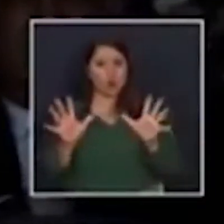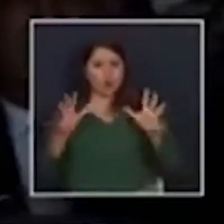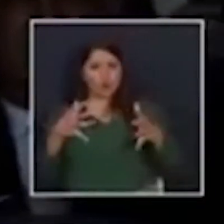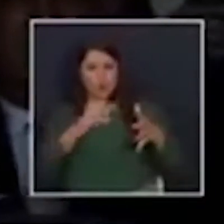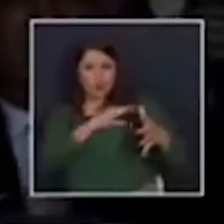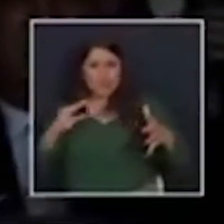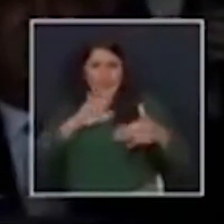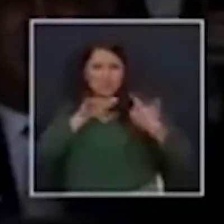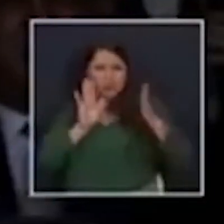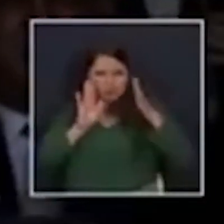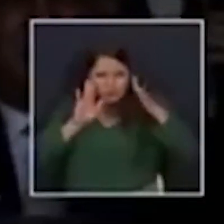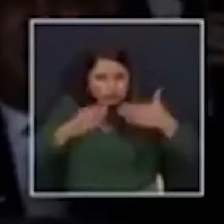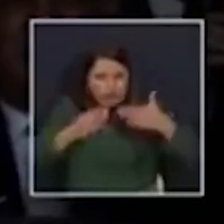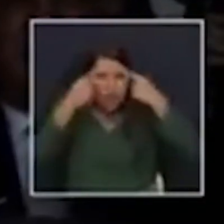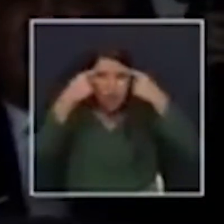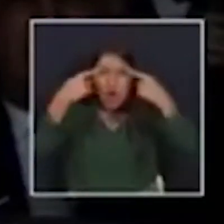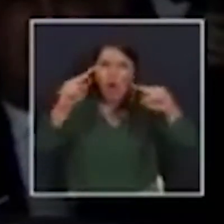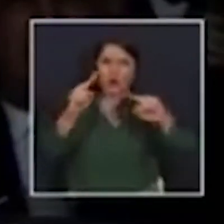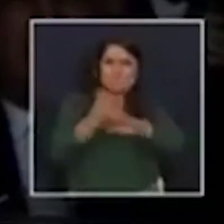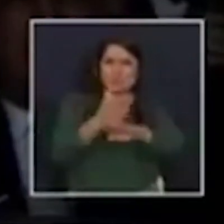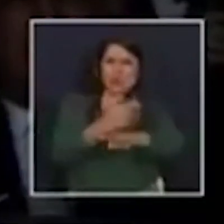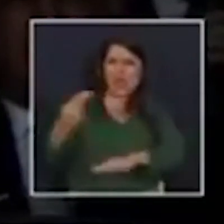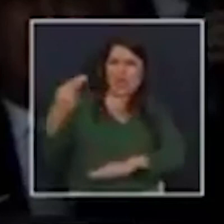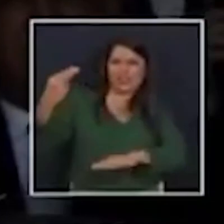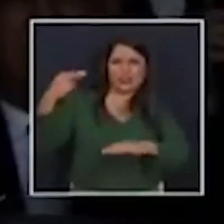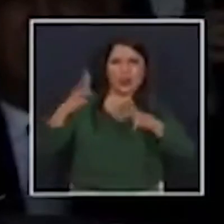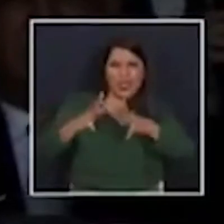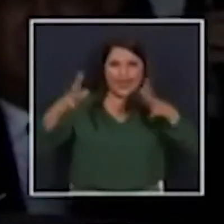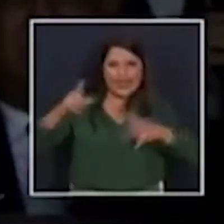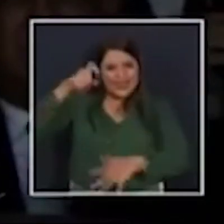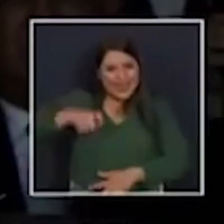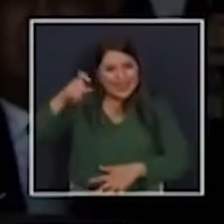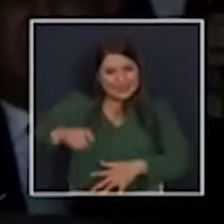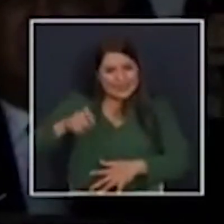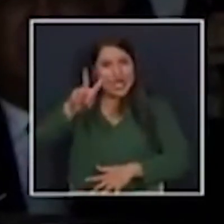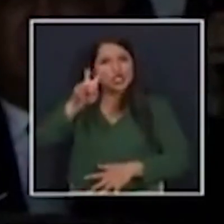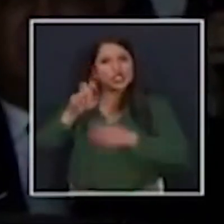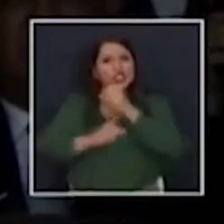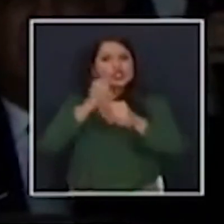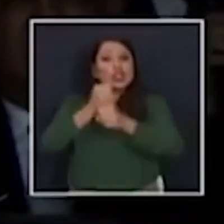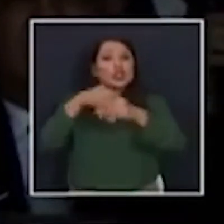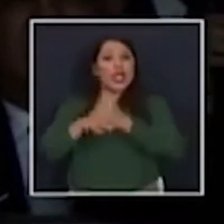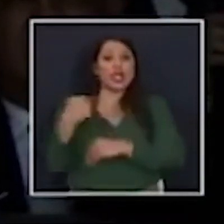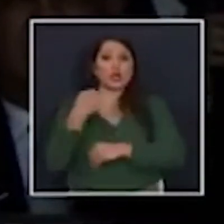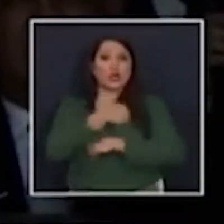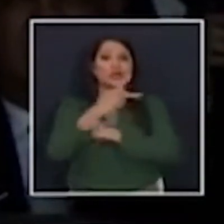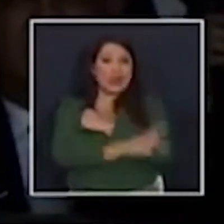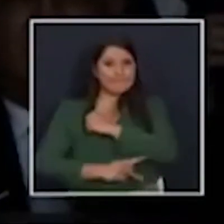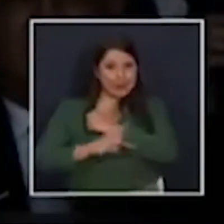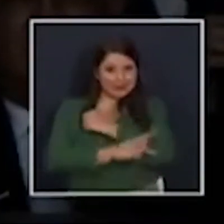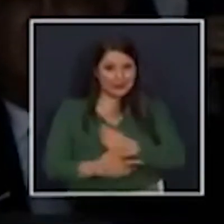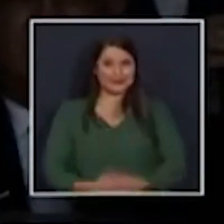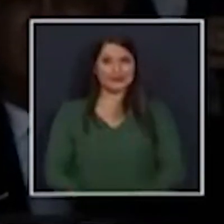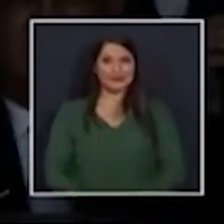aboquemos a construir la historia grande que amerita el bicentenario de nuestra patria. Las anteriores afirmaciones sobre